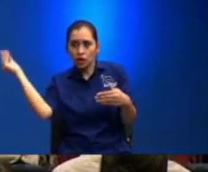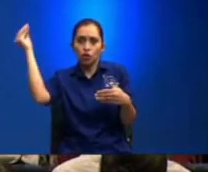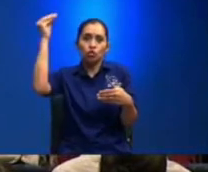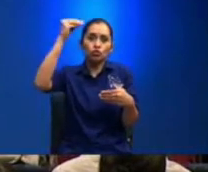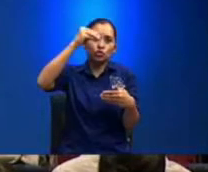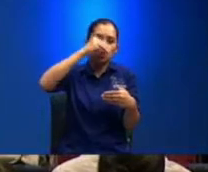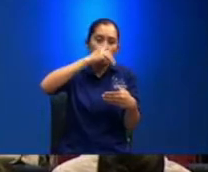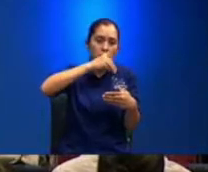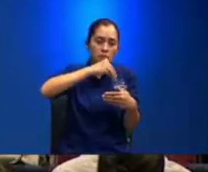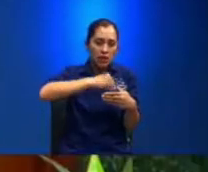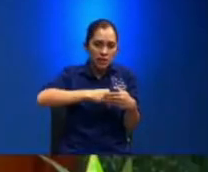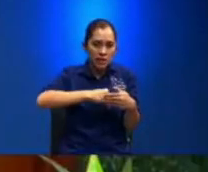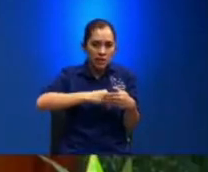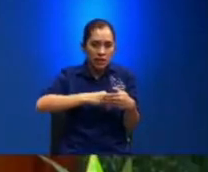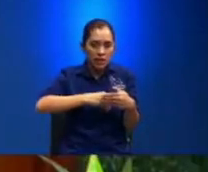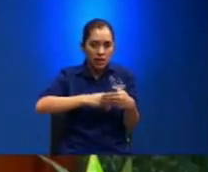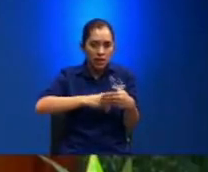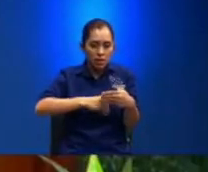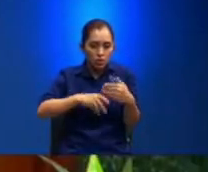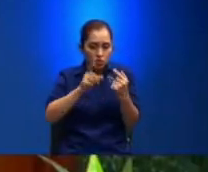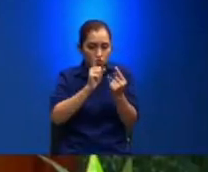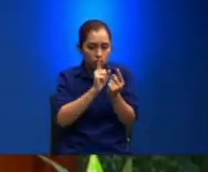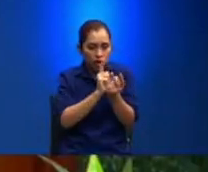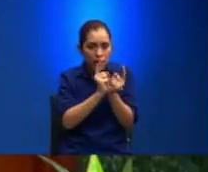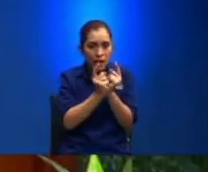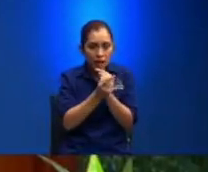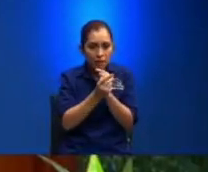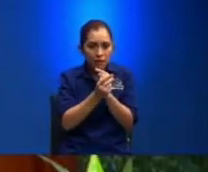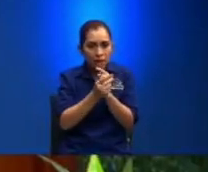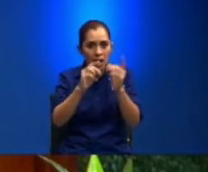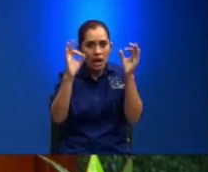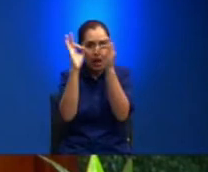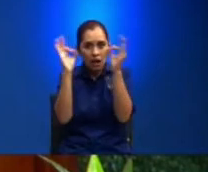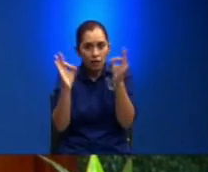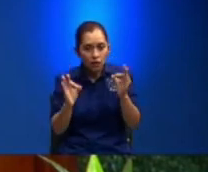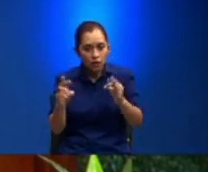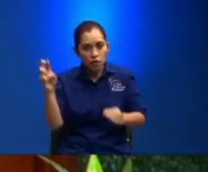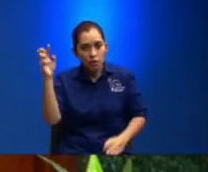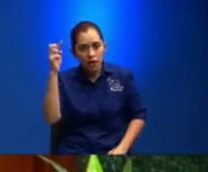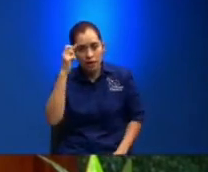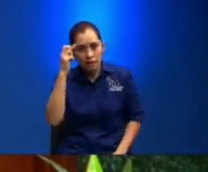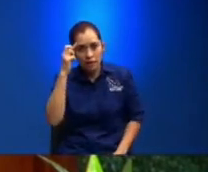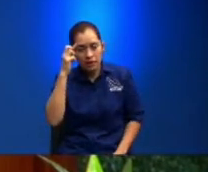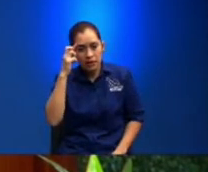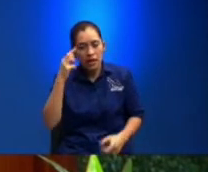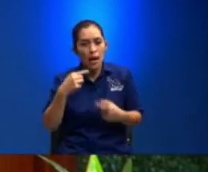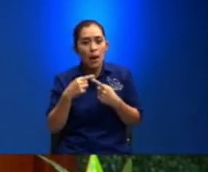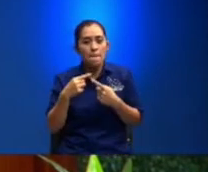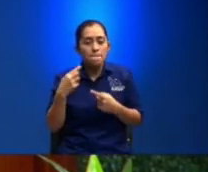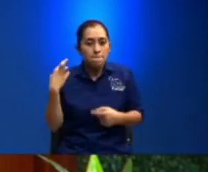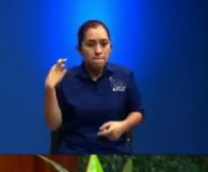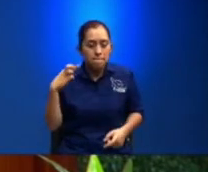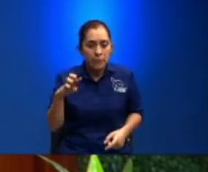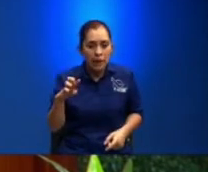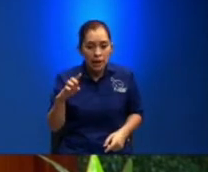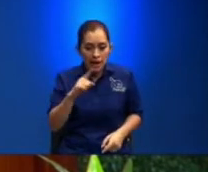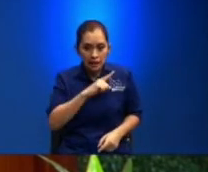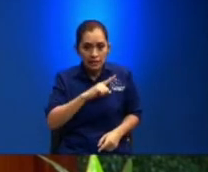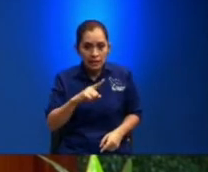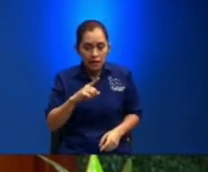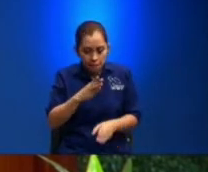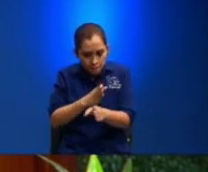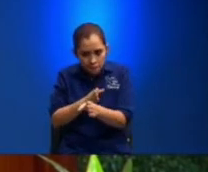manera de pensar incluso para llegar a estar firmes en el evangelio del señor jesucristo y eso